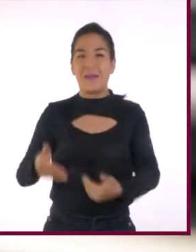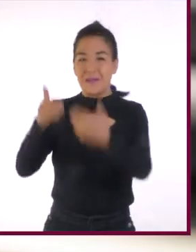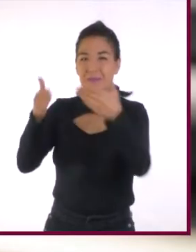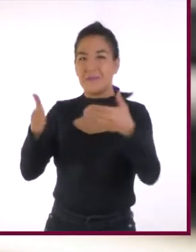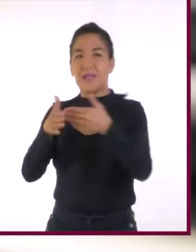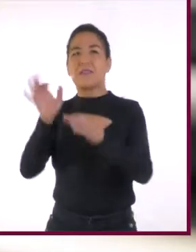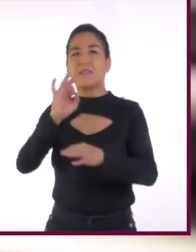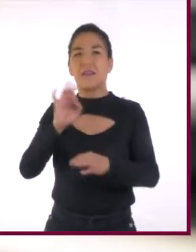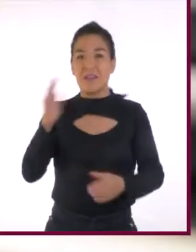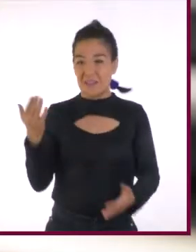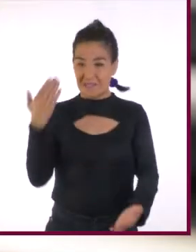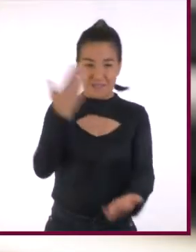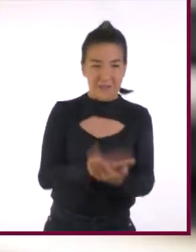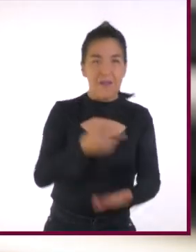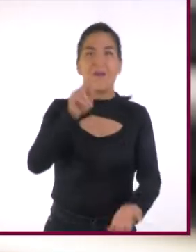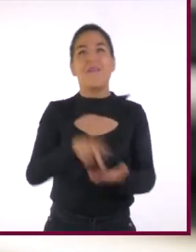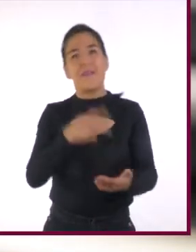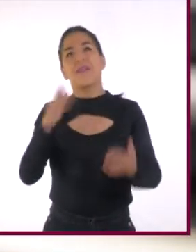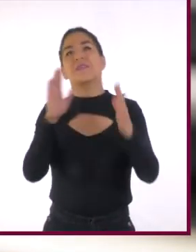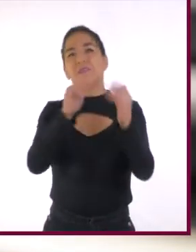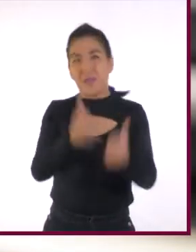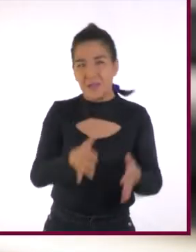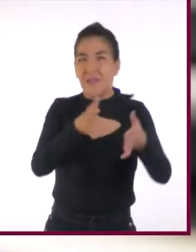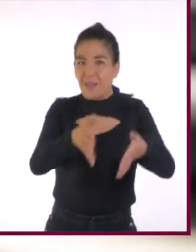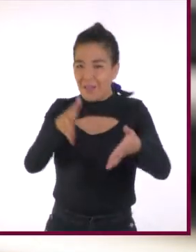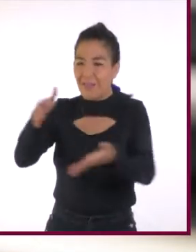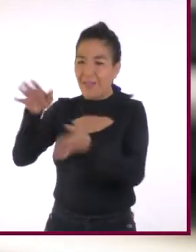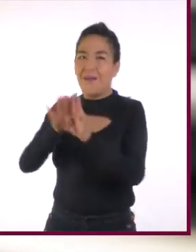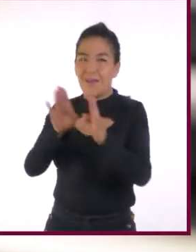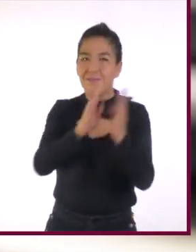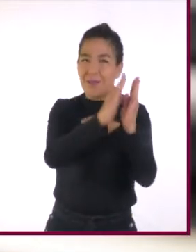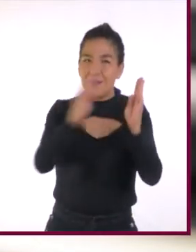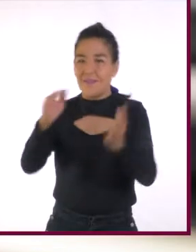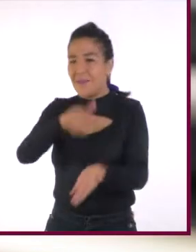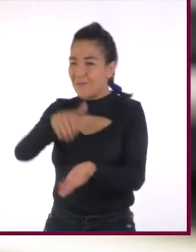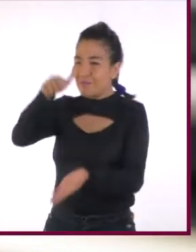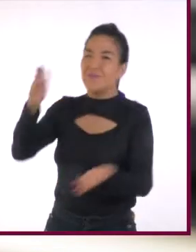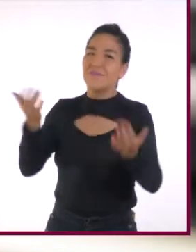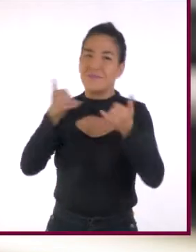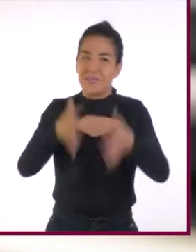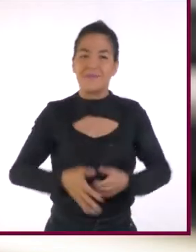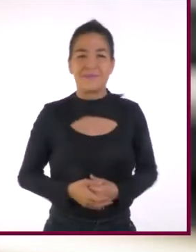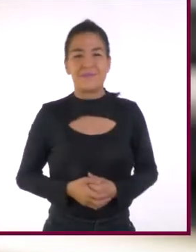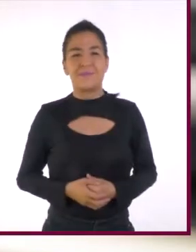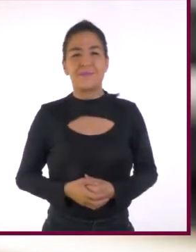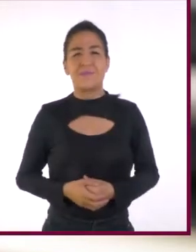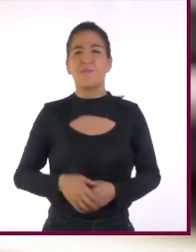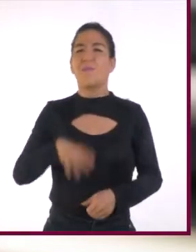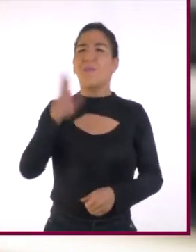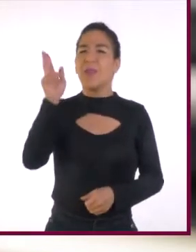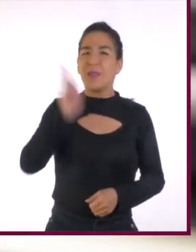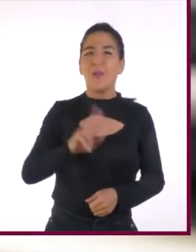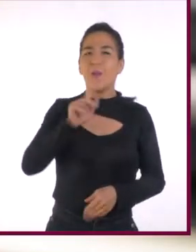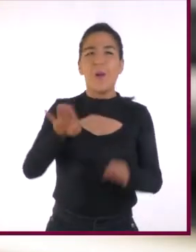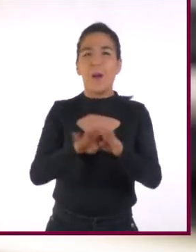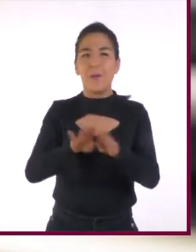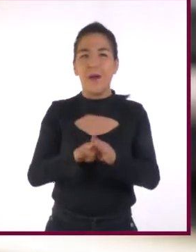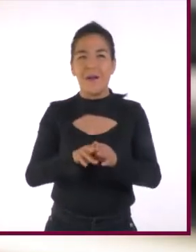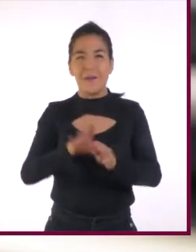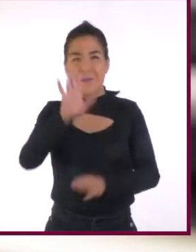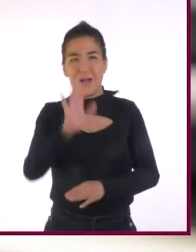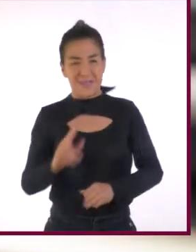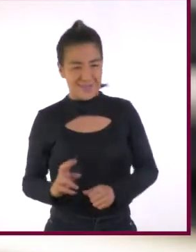me da la impresión que si se caen va a ser un problema volver a acomodarlas. Están muy pesados cada uno de estos libros y más. Oye, ¿y